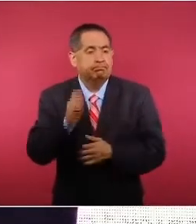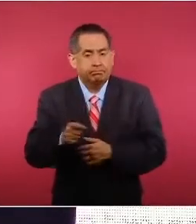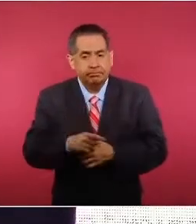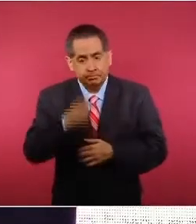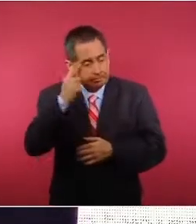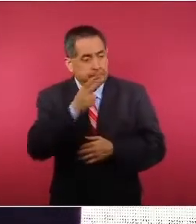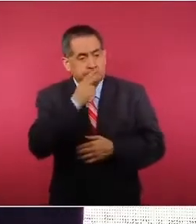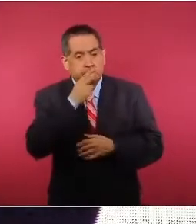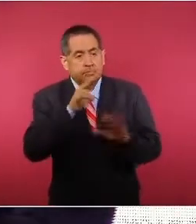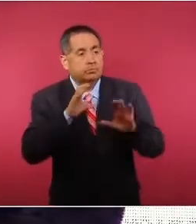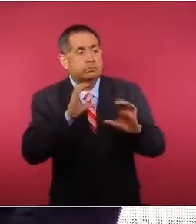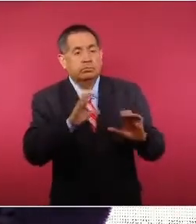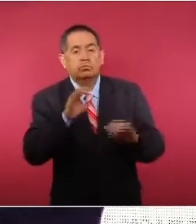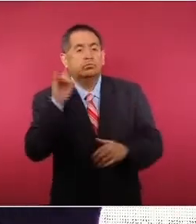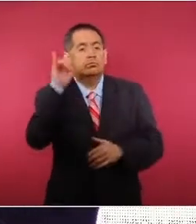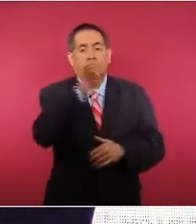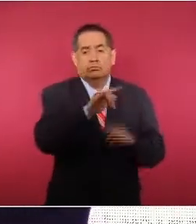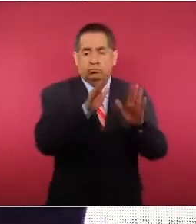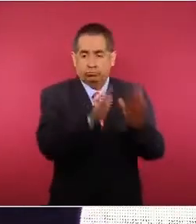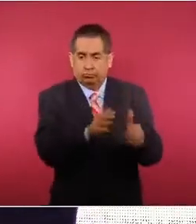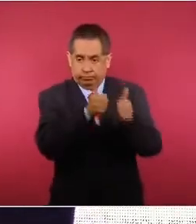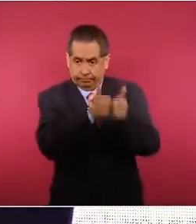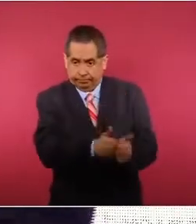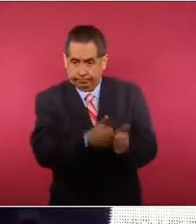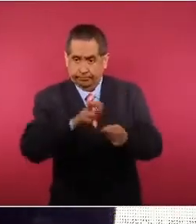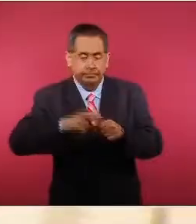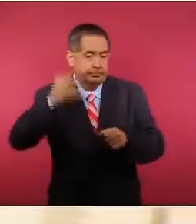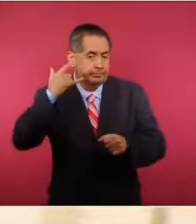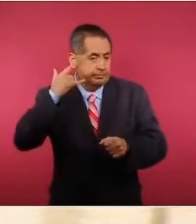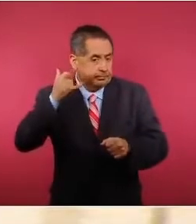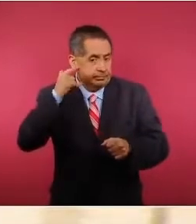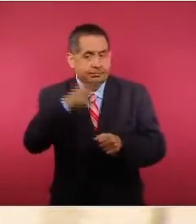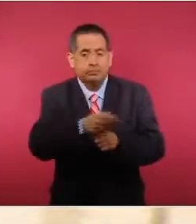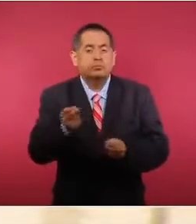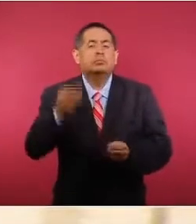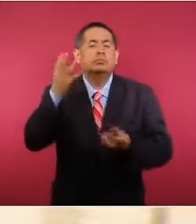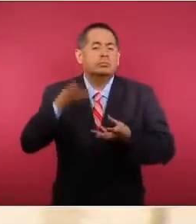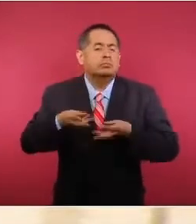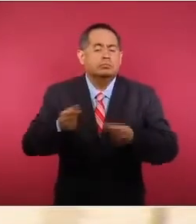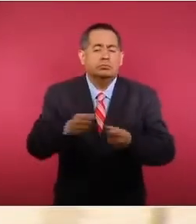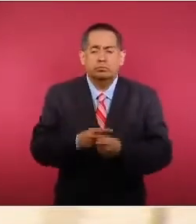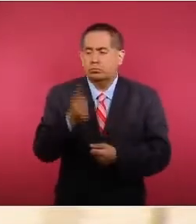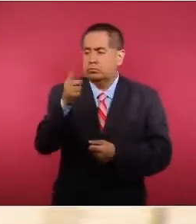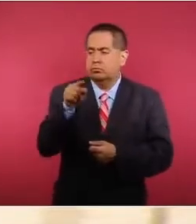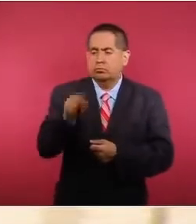de preservación de la aeronave en Estados Unidos fue de aproximadamente